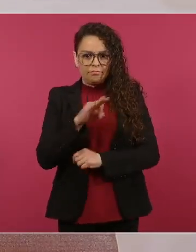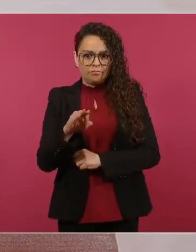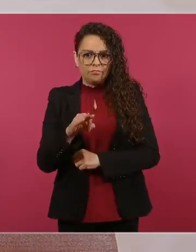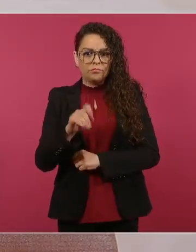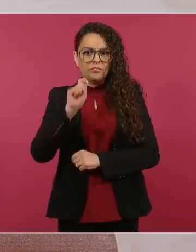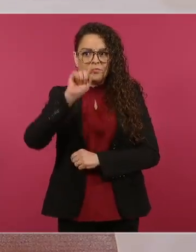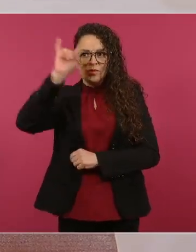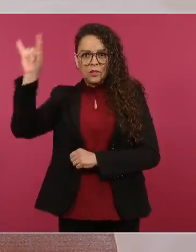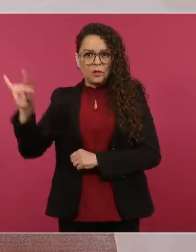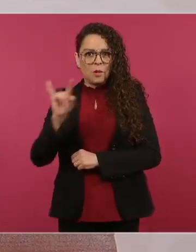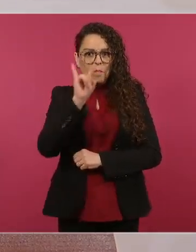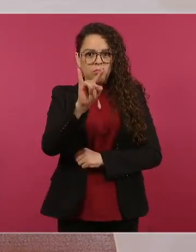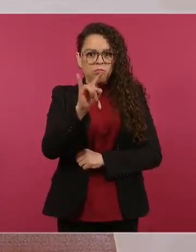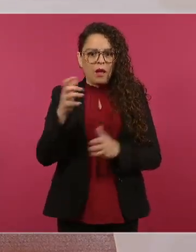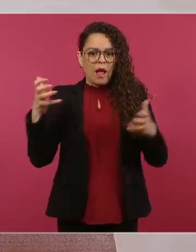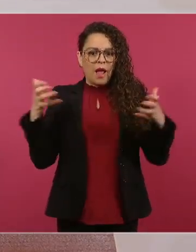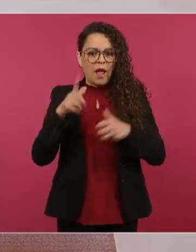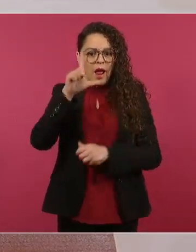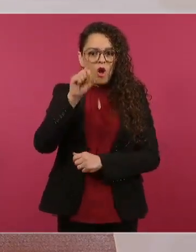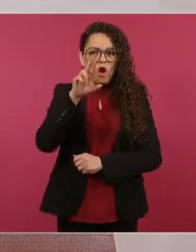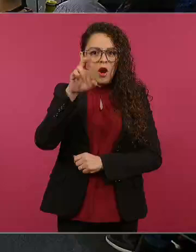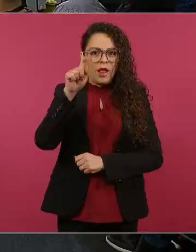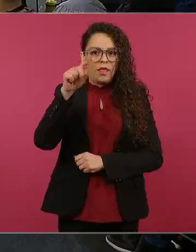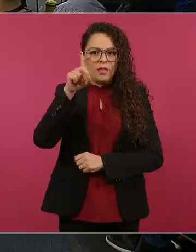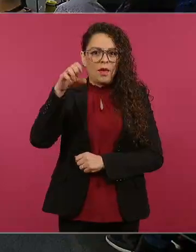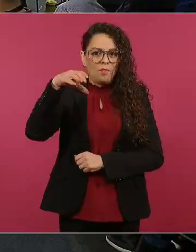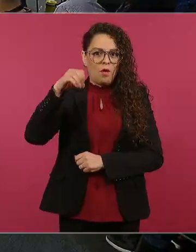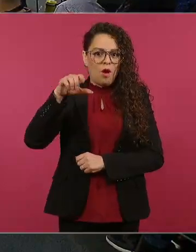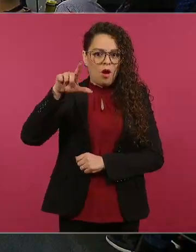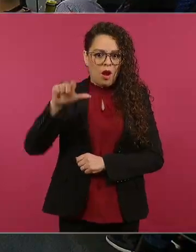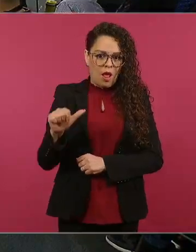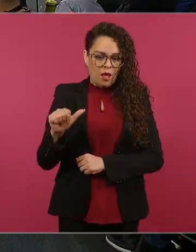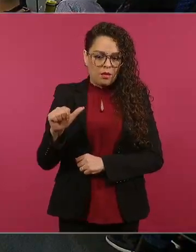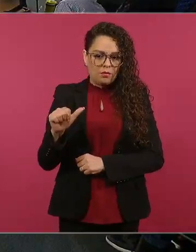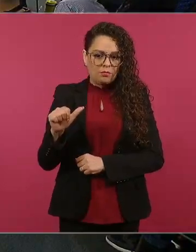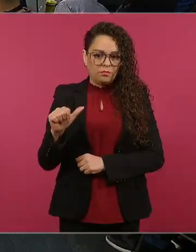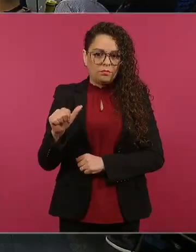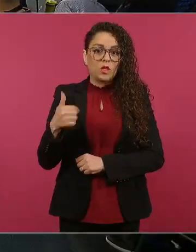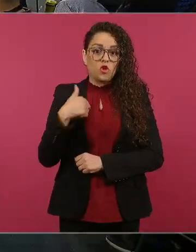Mola. Todo esto para los jóvenes, porque ya pasó tiempo.